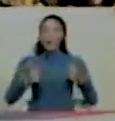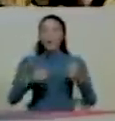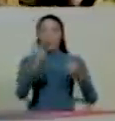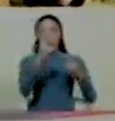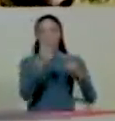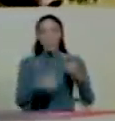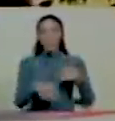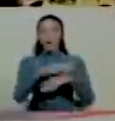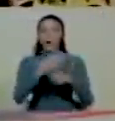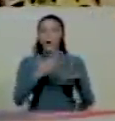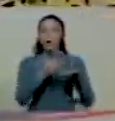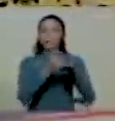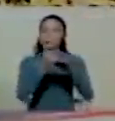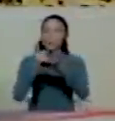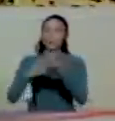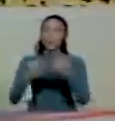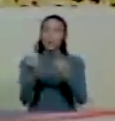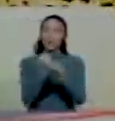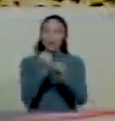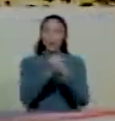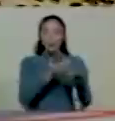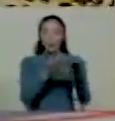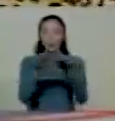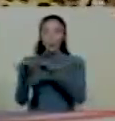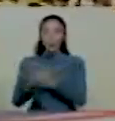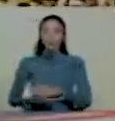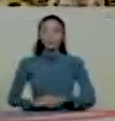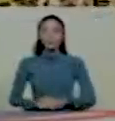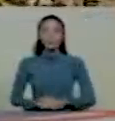para activar. Ustedes saben